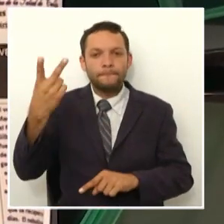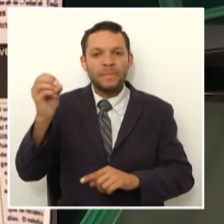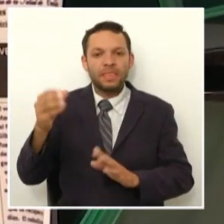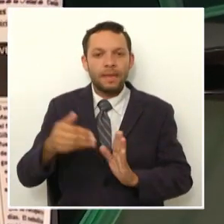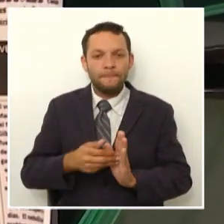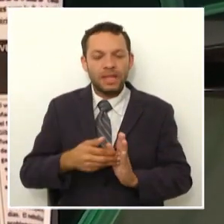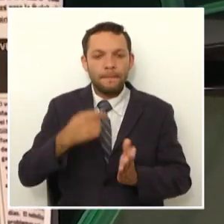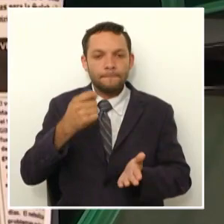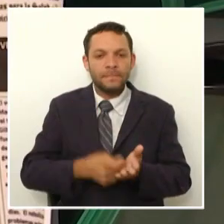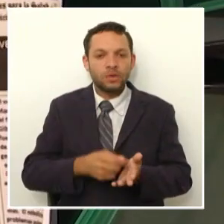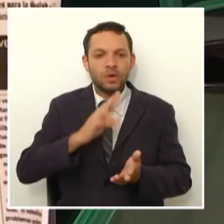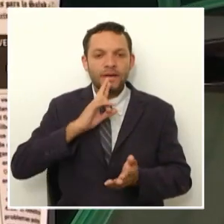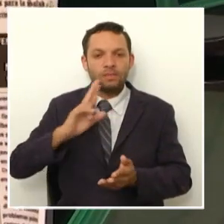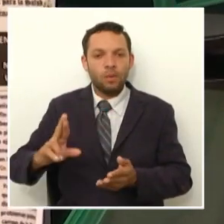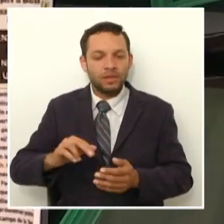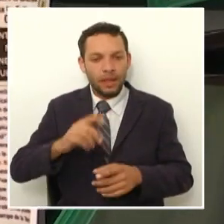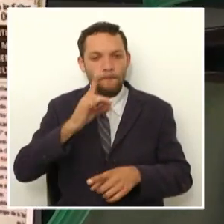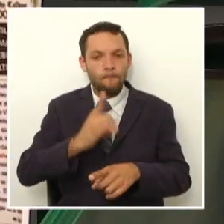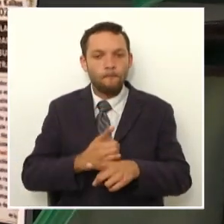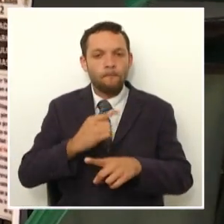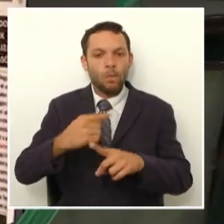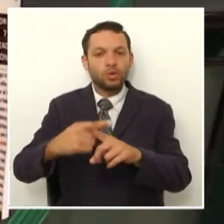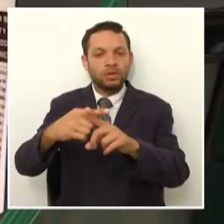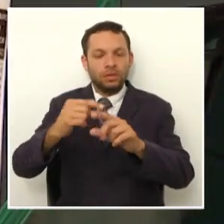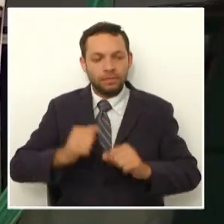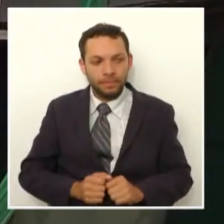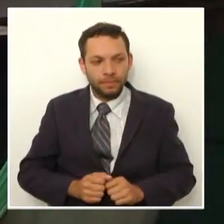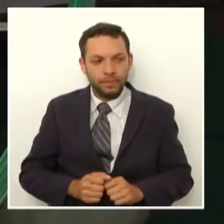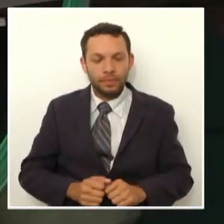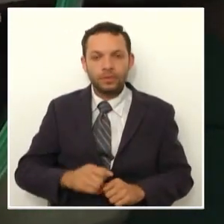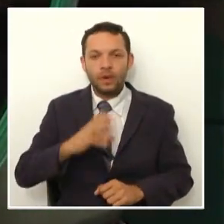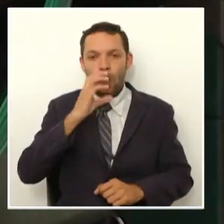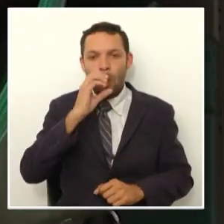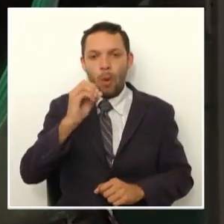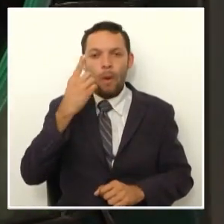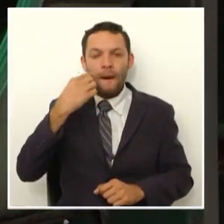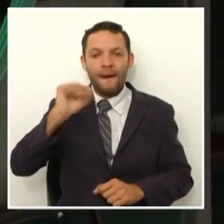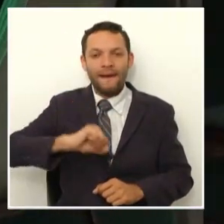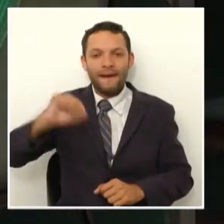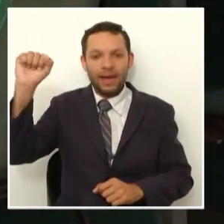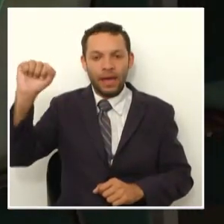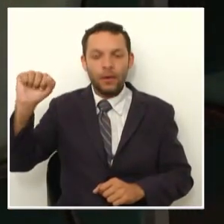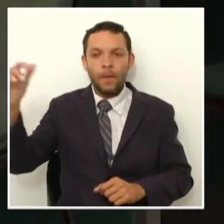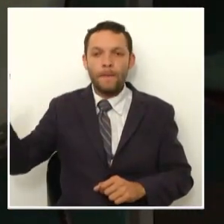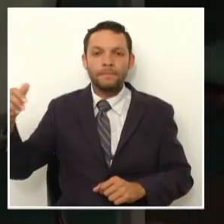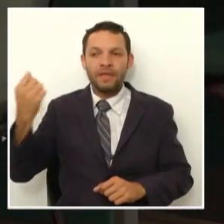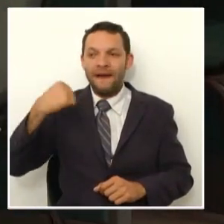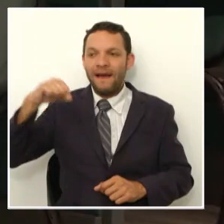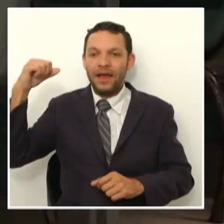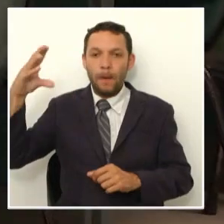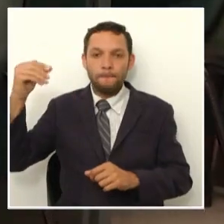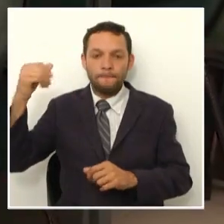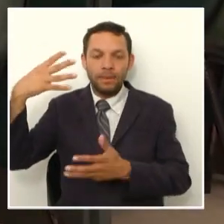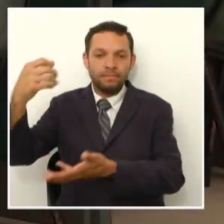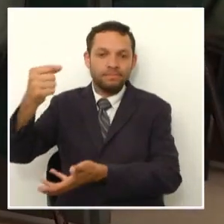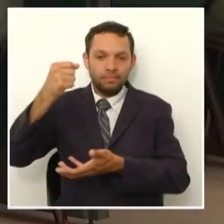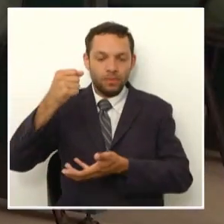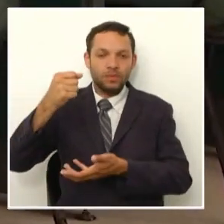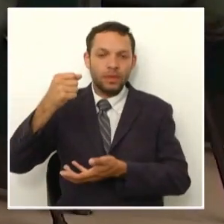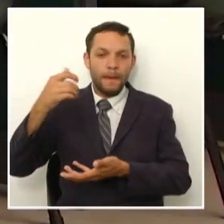respuestas. Él se ganó ese concurso, se vino para Manizales y un día a su